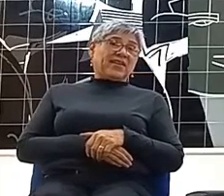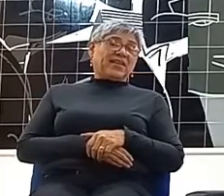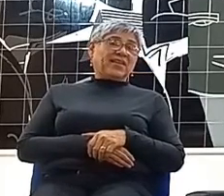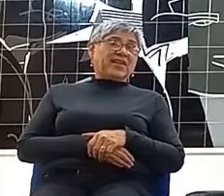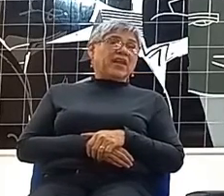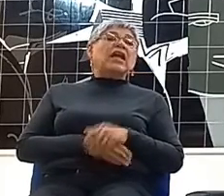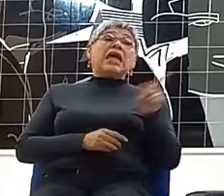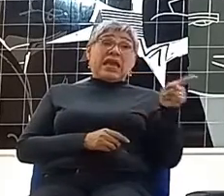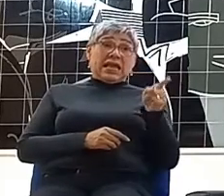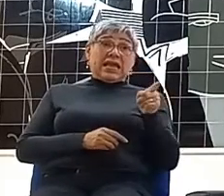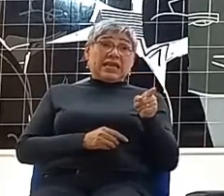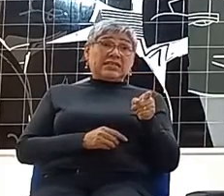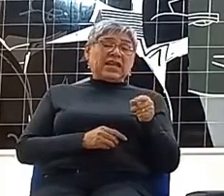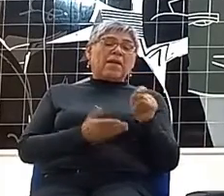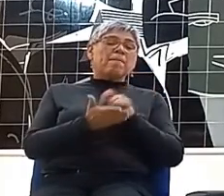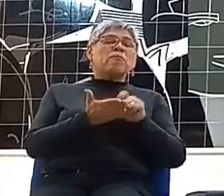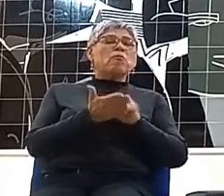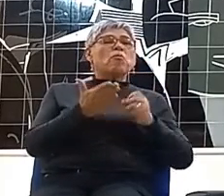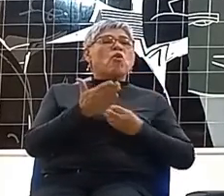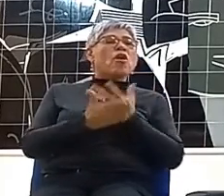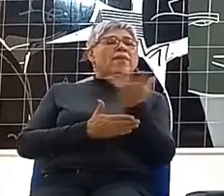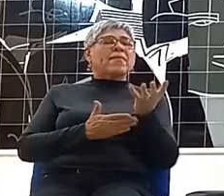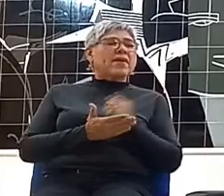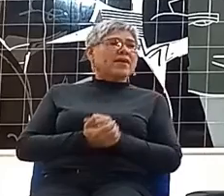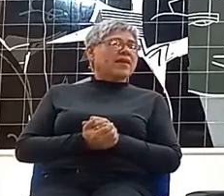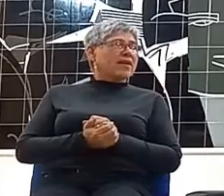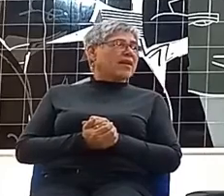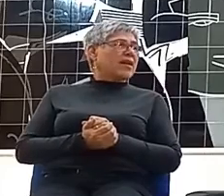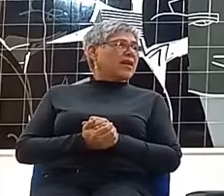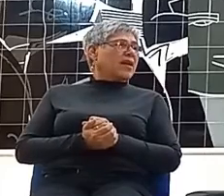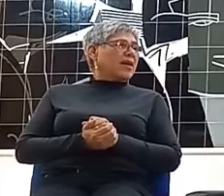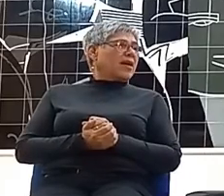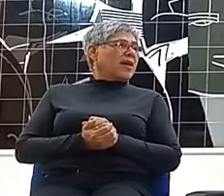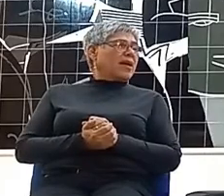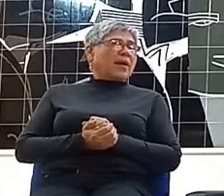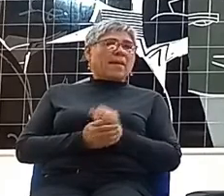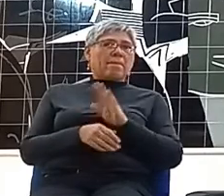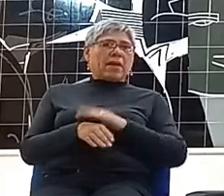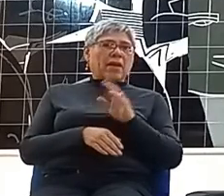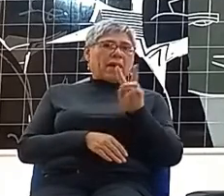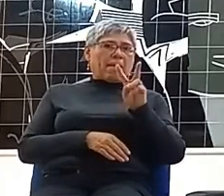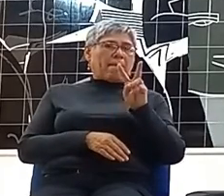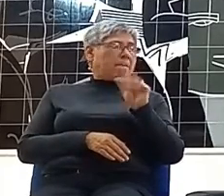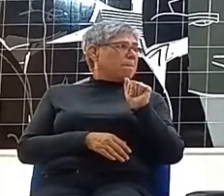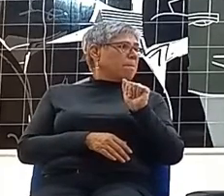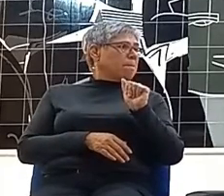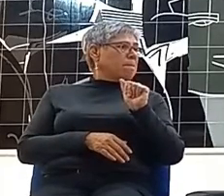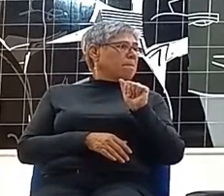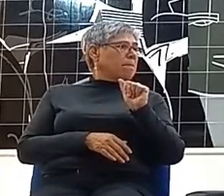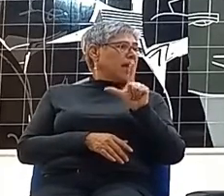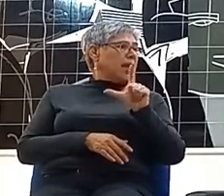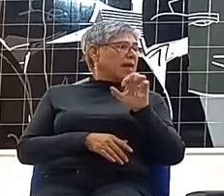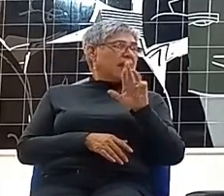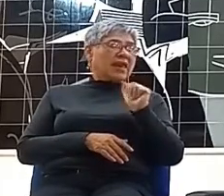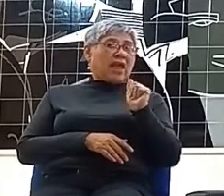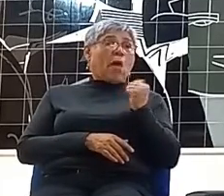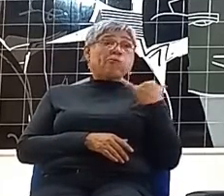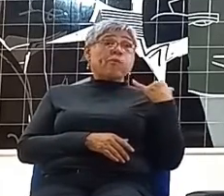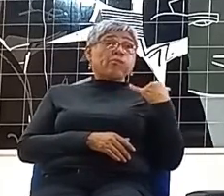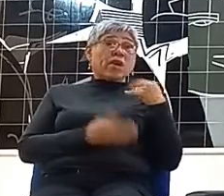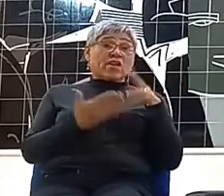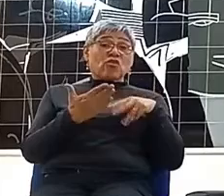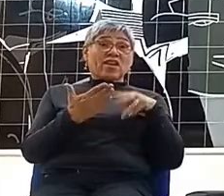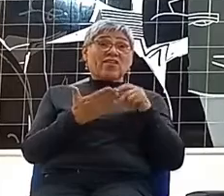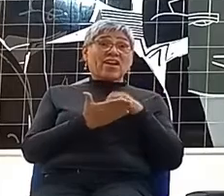y está dedicado el poema a mi hija Valeria, a quien veo una novela de ella